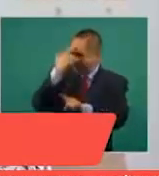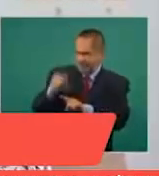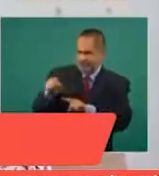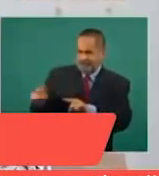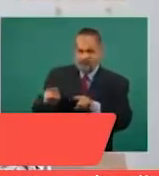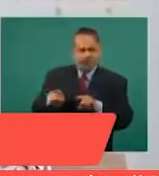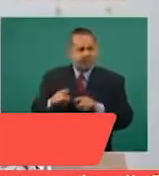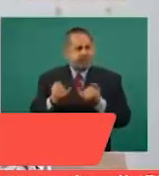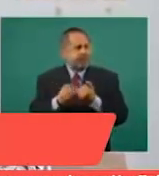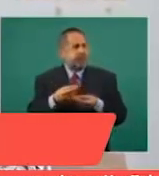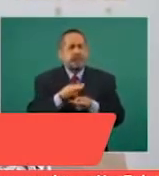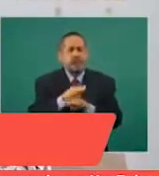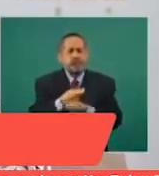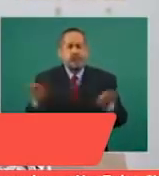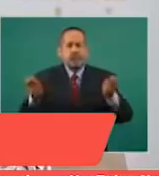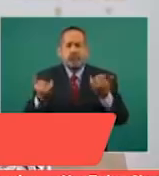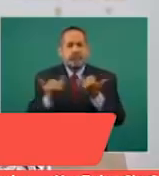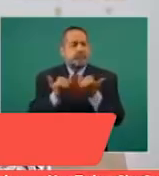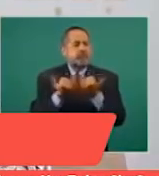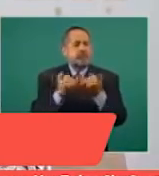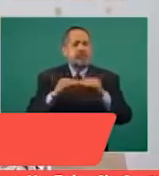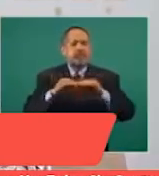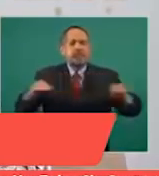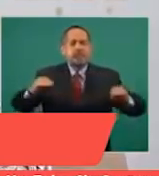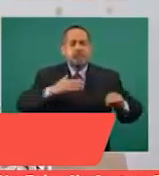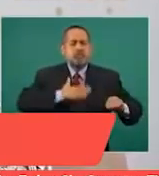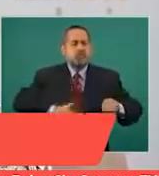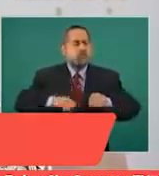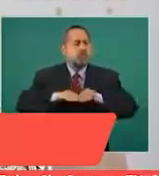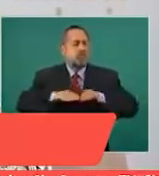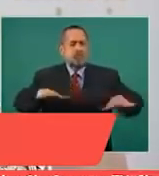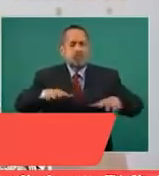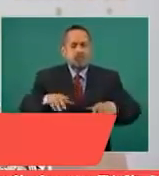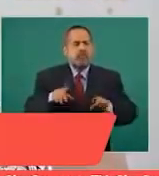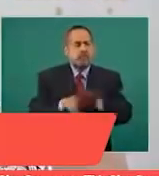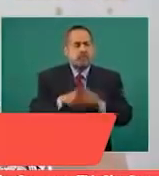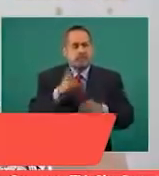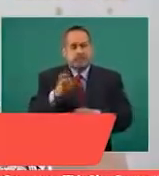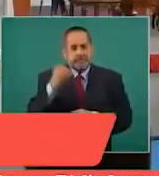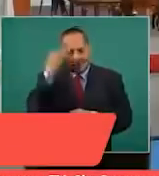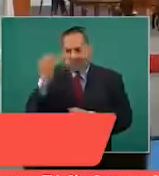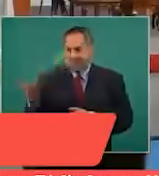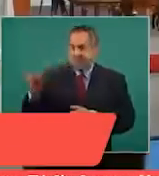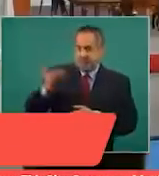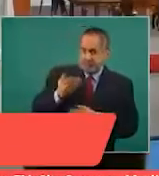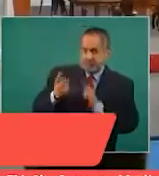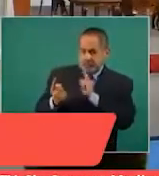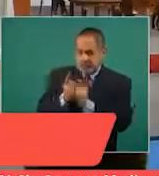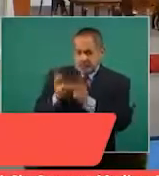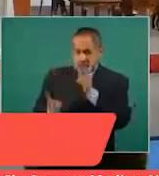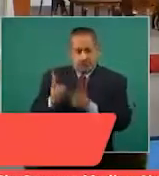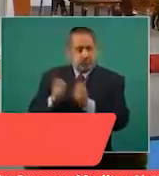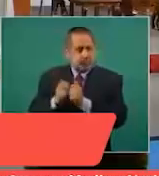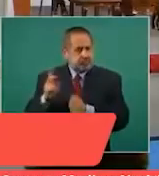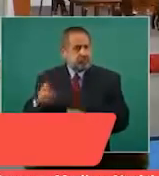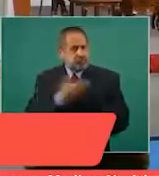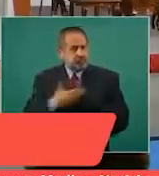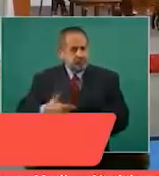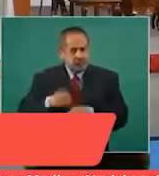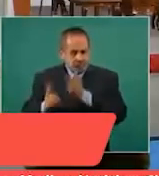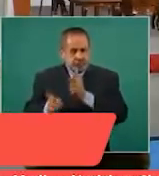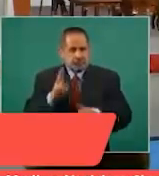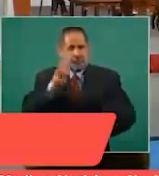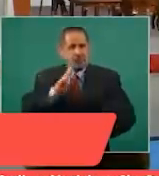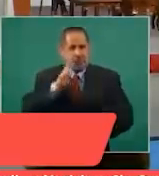una reconciliación y ahora lo que tenemos en Argentina es una coalición que es un poco difícil de explicar porque es una coalición